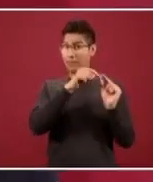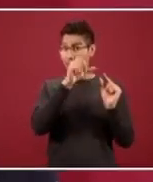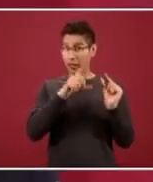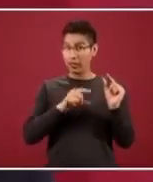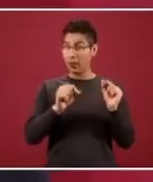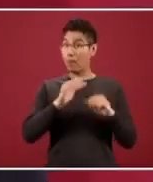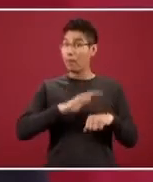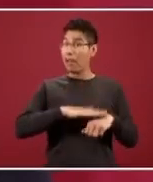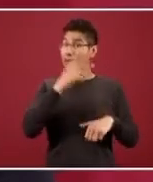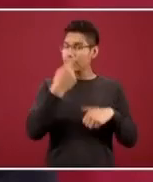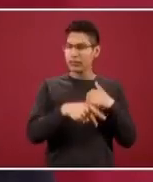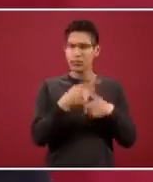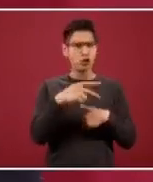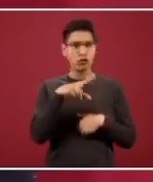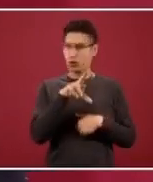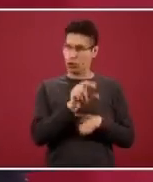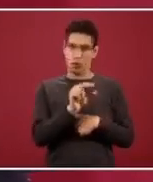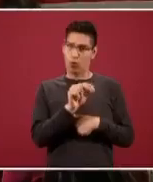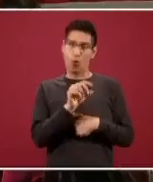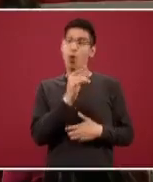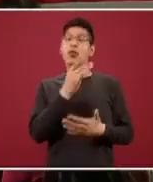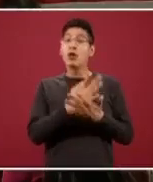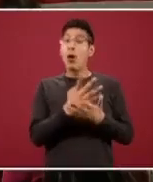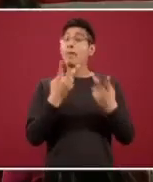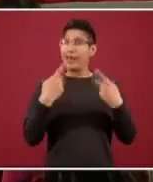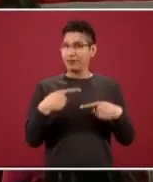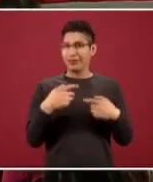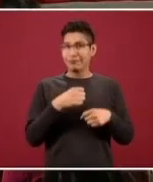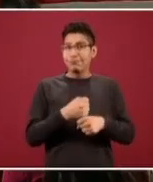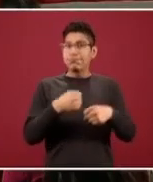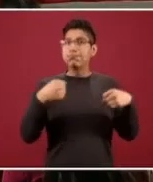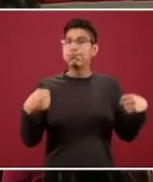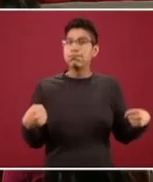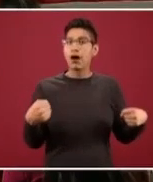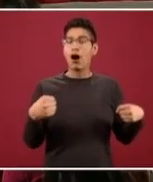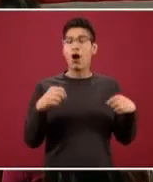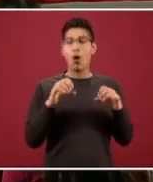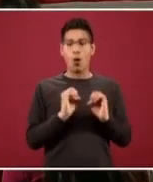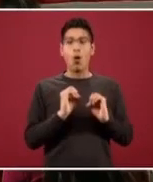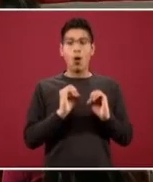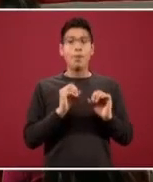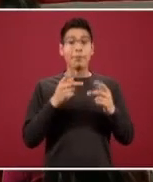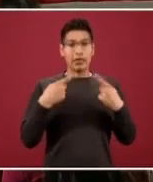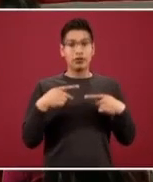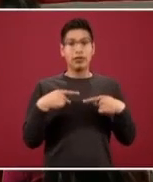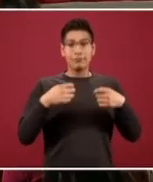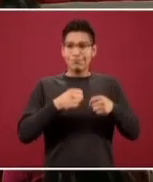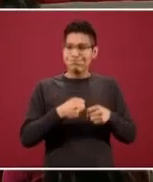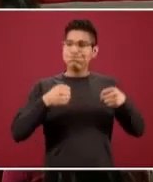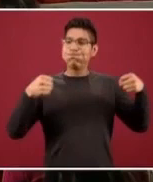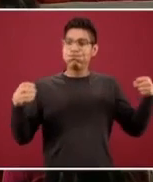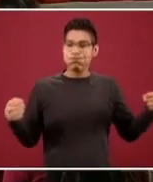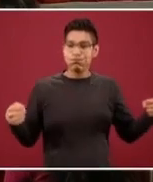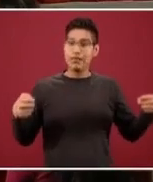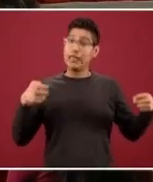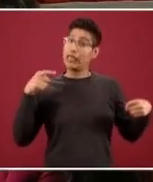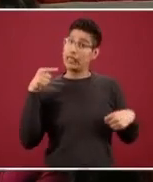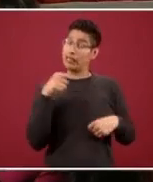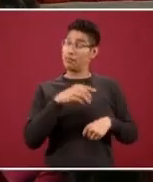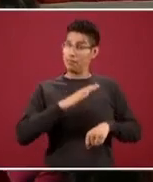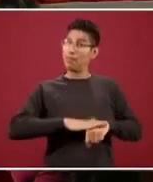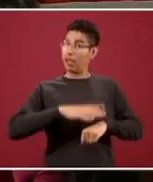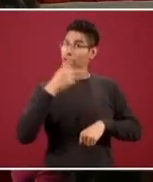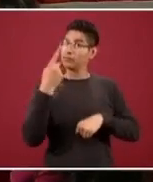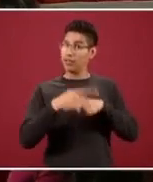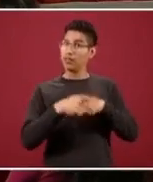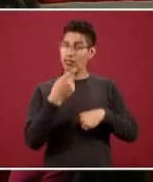mayor riesgo, sino que las personas con obesidad y sobre todo obesidad mórbida son los que están en un mayor riesgo de